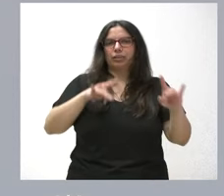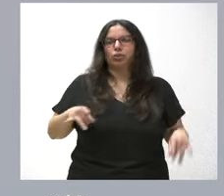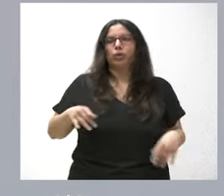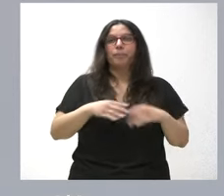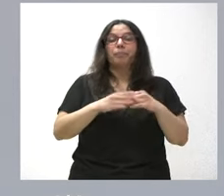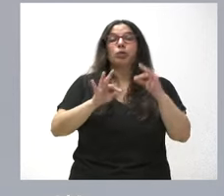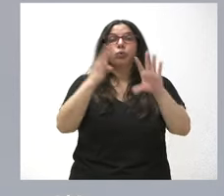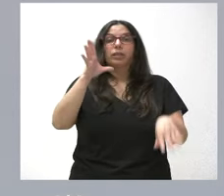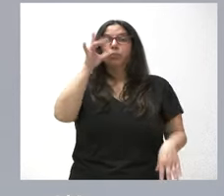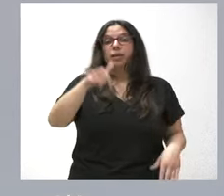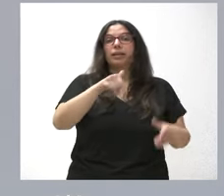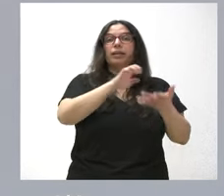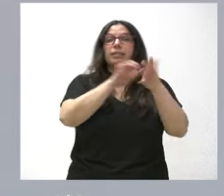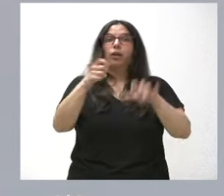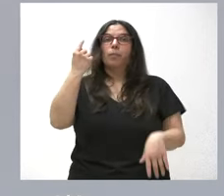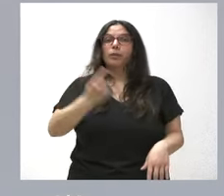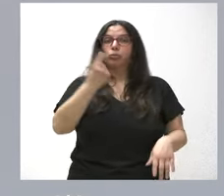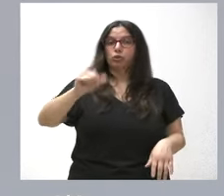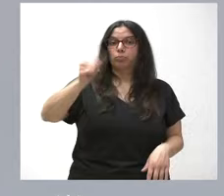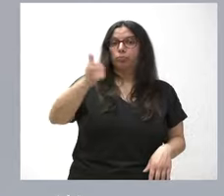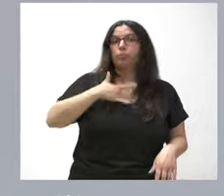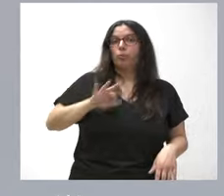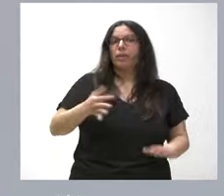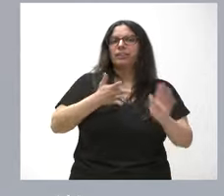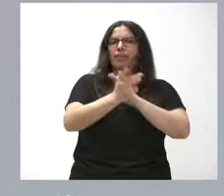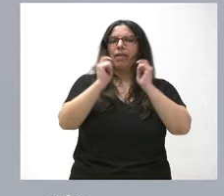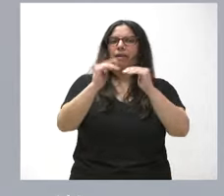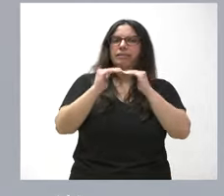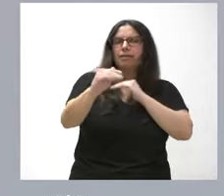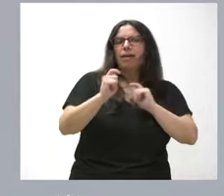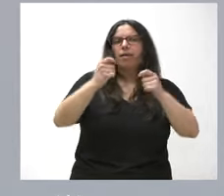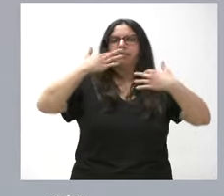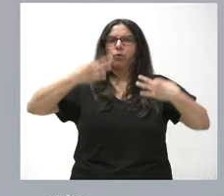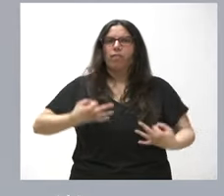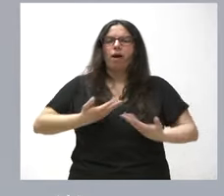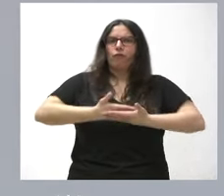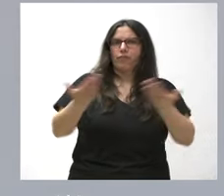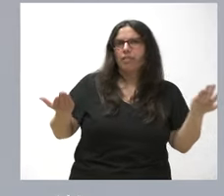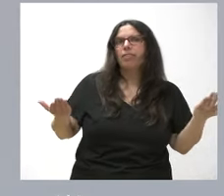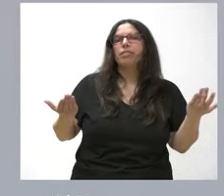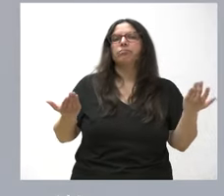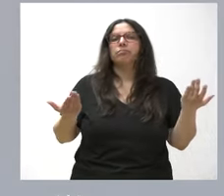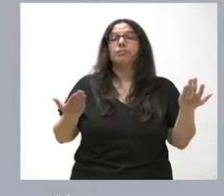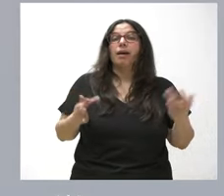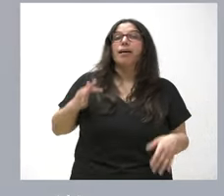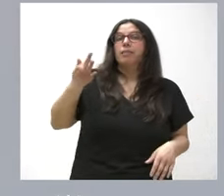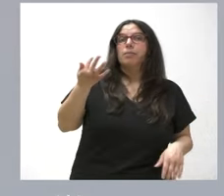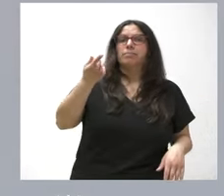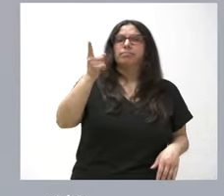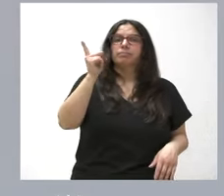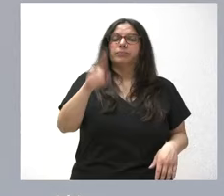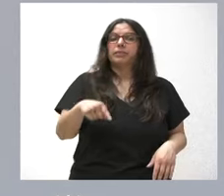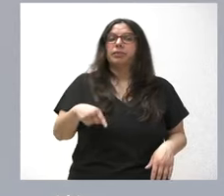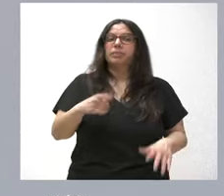suerte que en Castilla y León podamos tener presupuesto, porque esto da estabilidad, da seguridad, da confianza, y además nos está permitiendo no